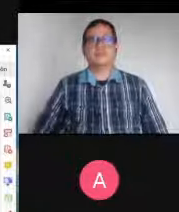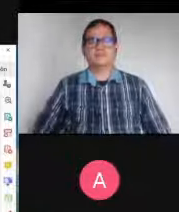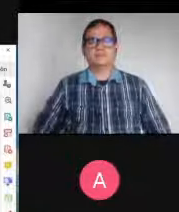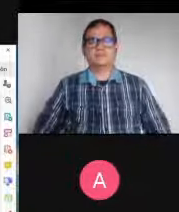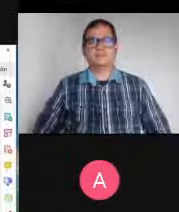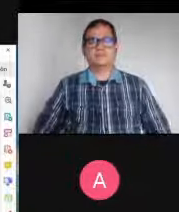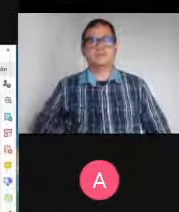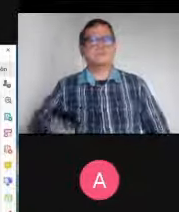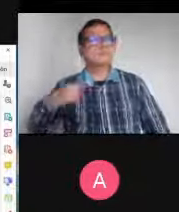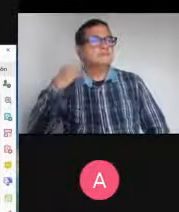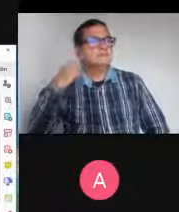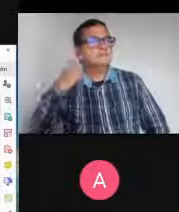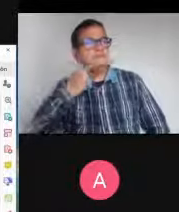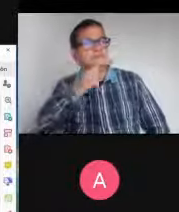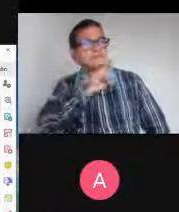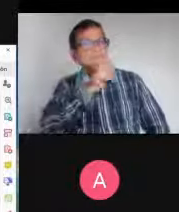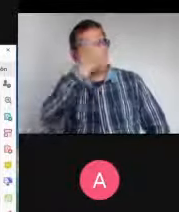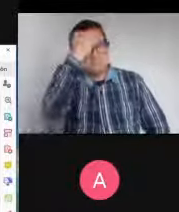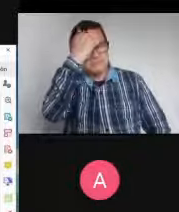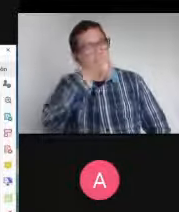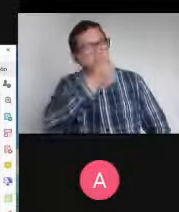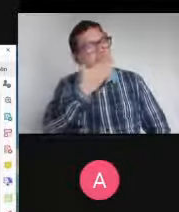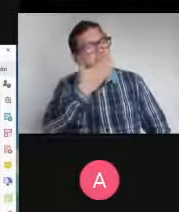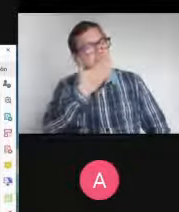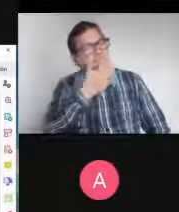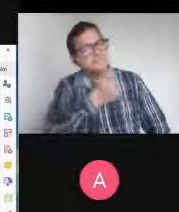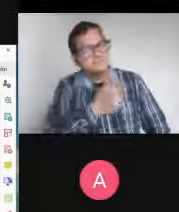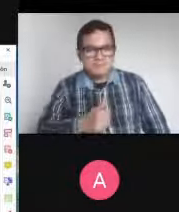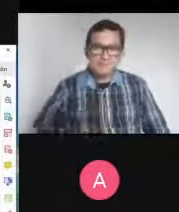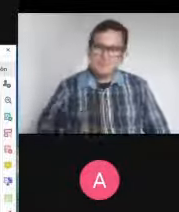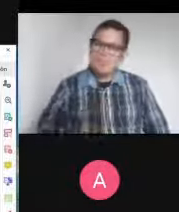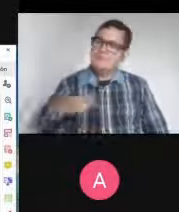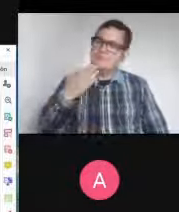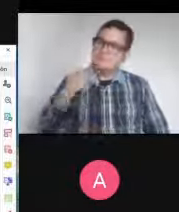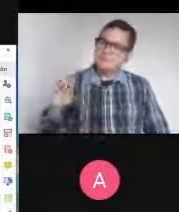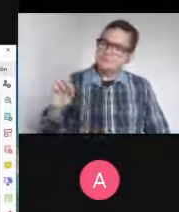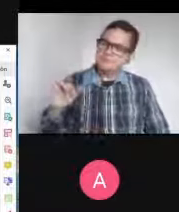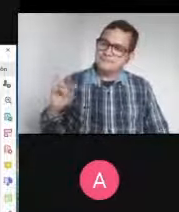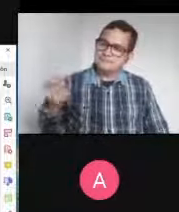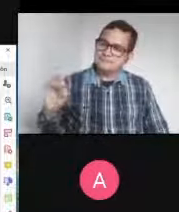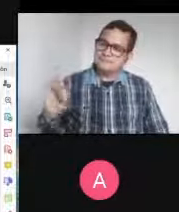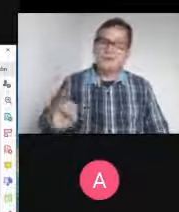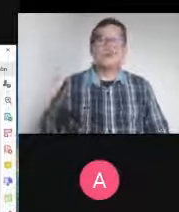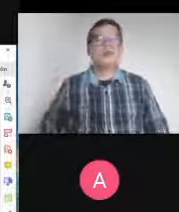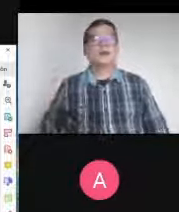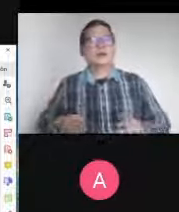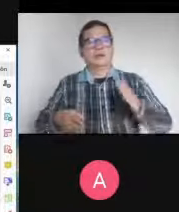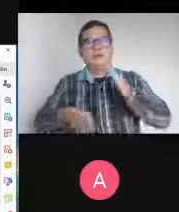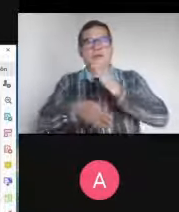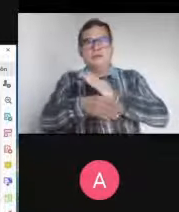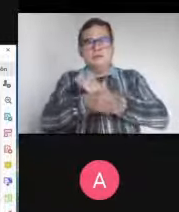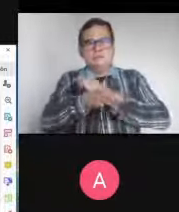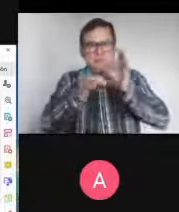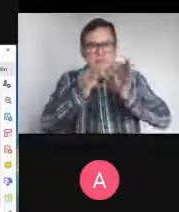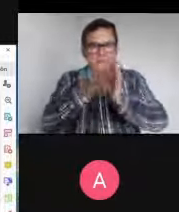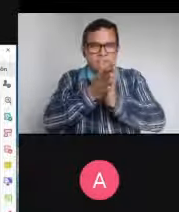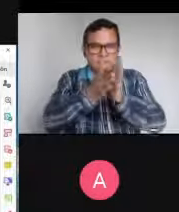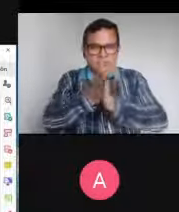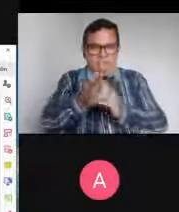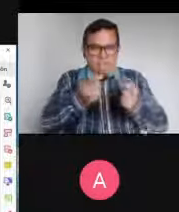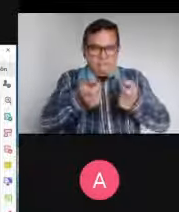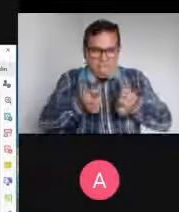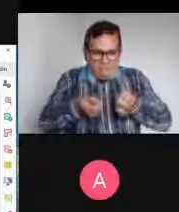No, profe, correcto. Está todo bien. Bueno, listo, Diego. Entonces, seguimos. Aquí está pues también donde uno conecta las